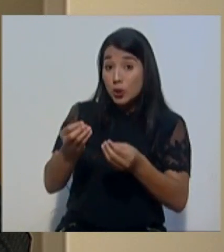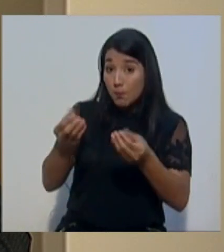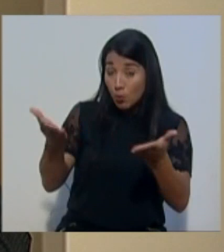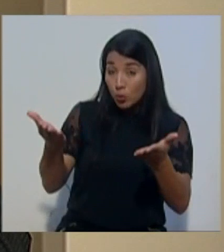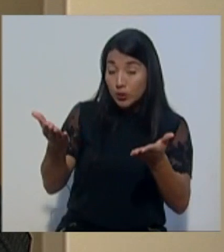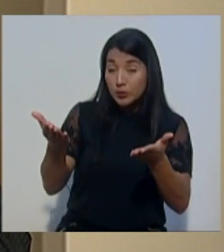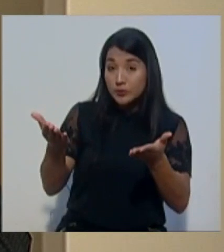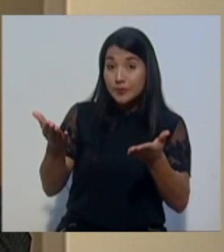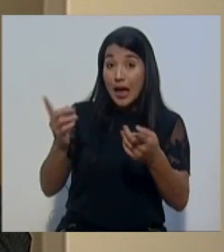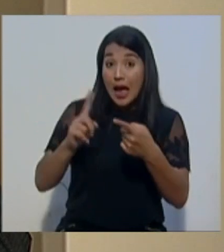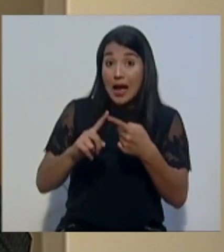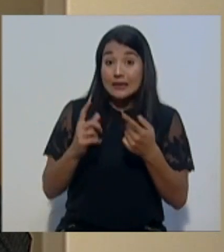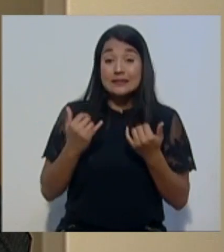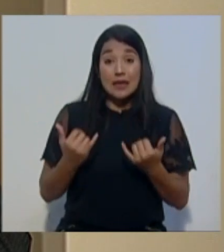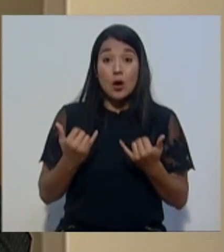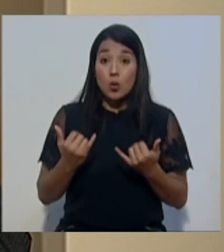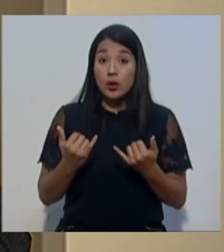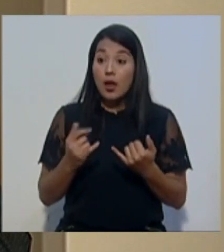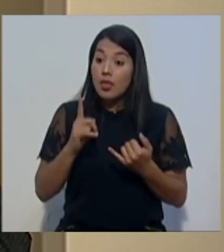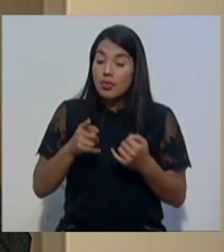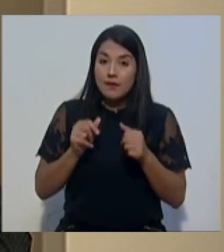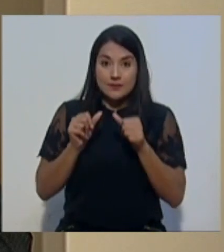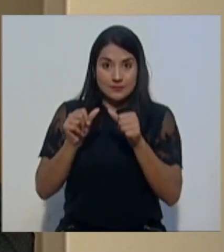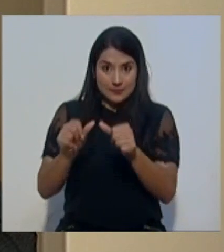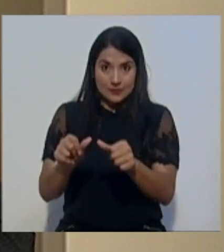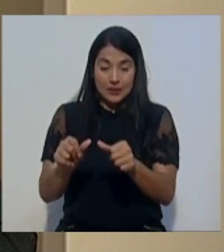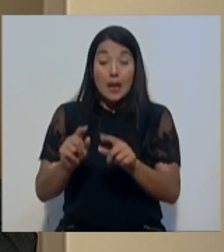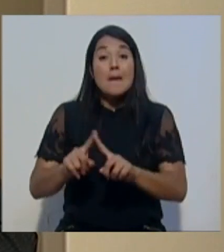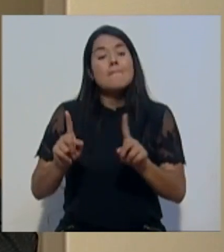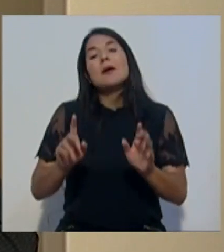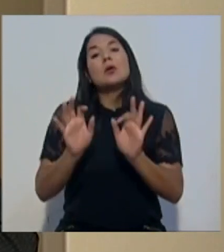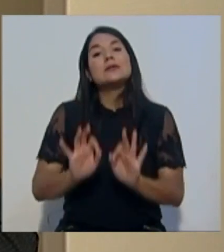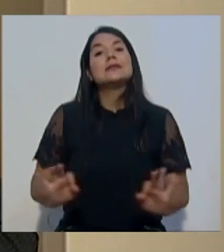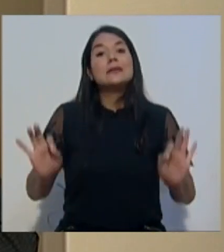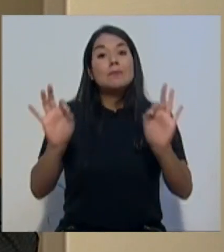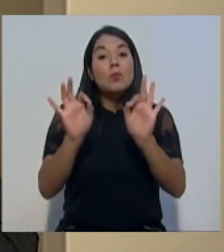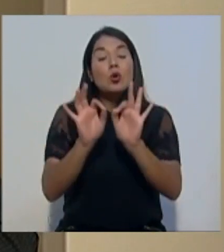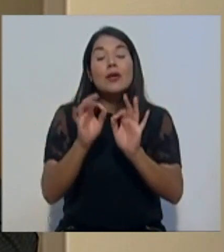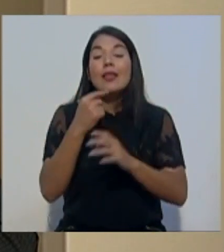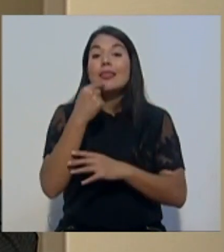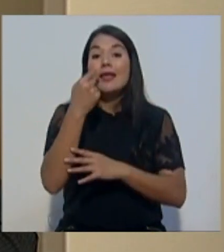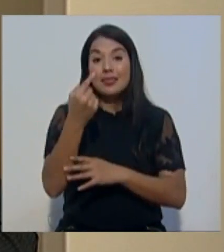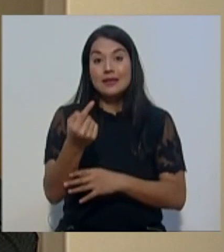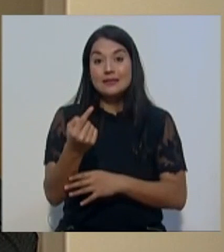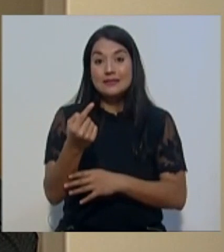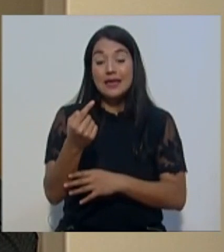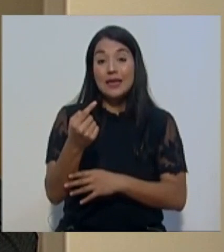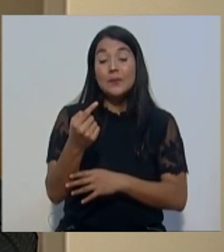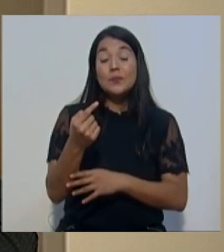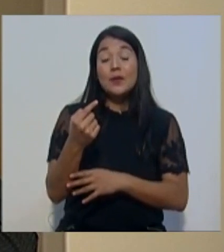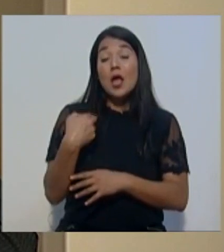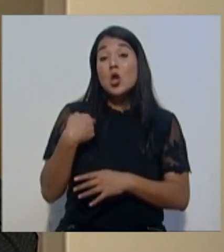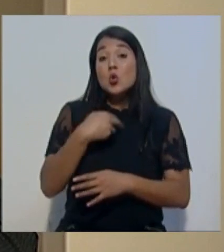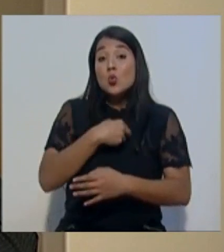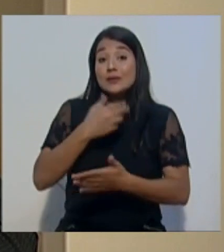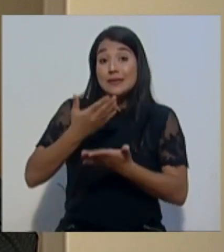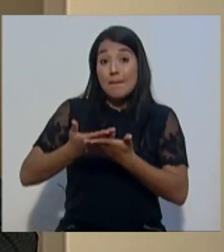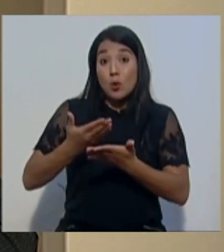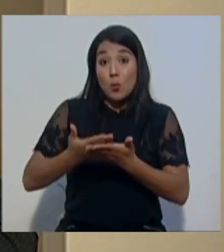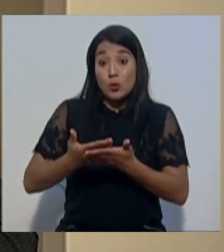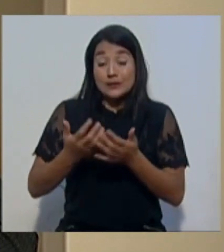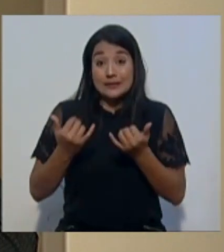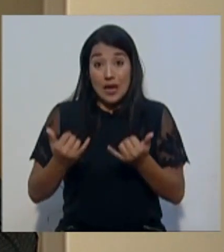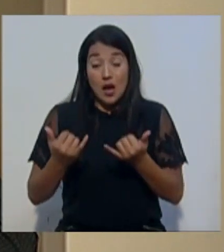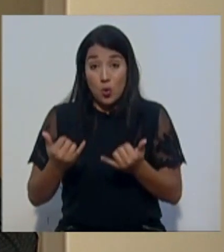hoy podría mantenerse. Sin embargo, es importante mencionar además en la propuesta que trabajábamos ahora,